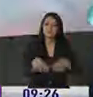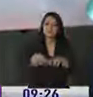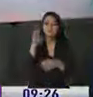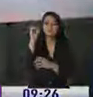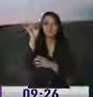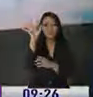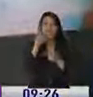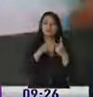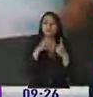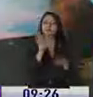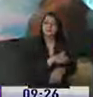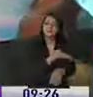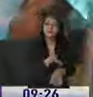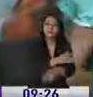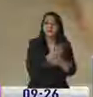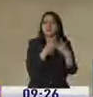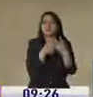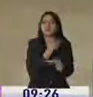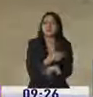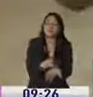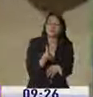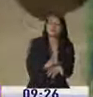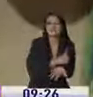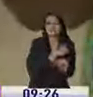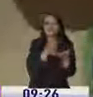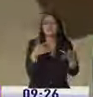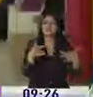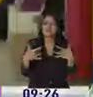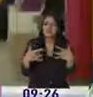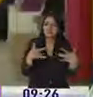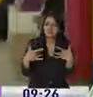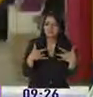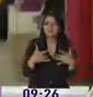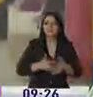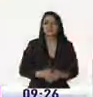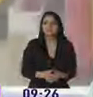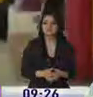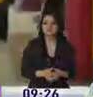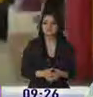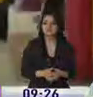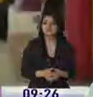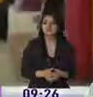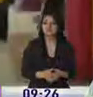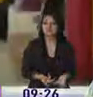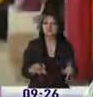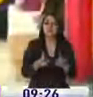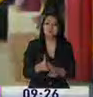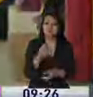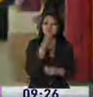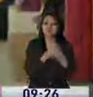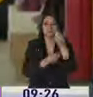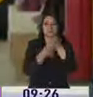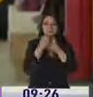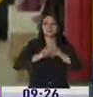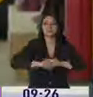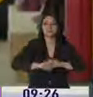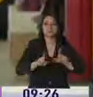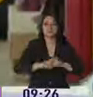como la música, como la danza, como el teatro, el dibujo, también culinaria, que hemos venido